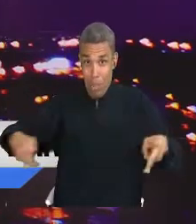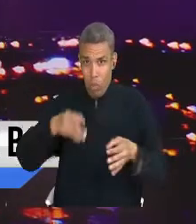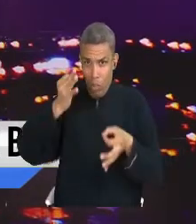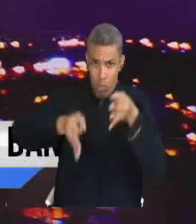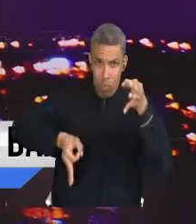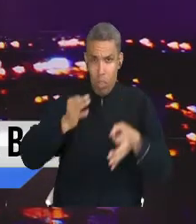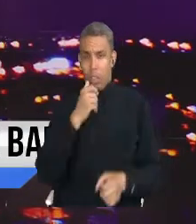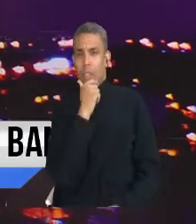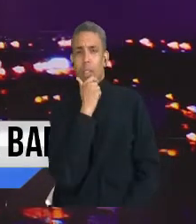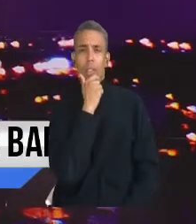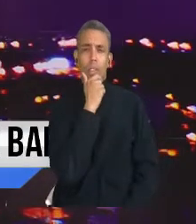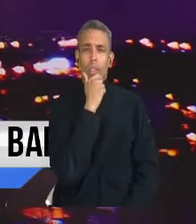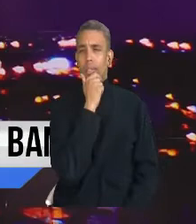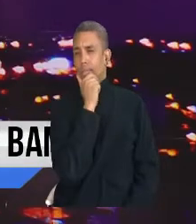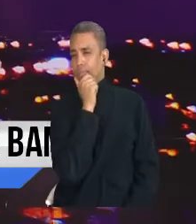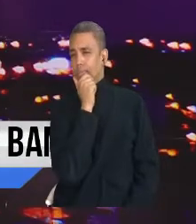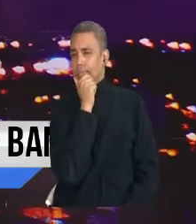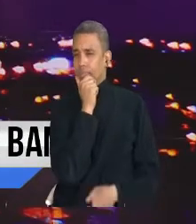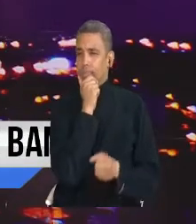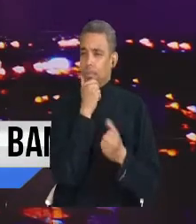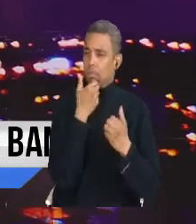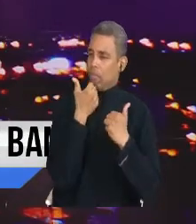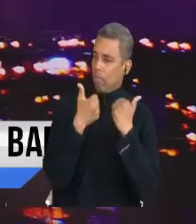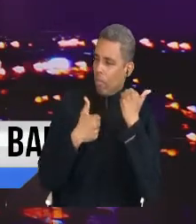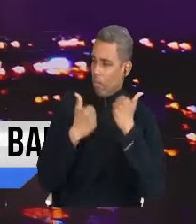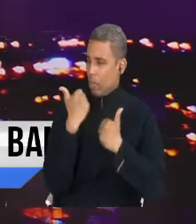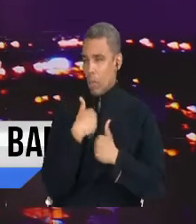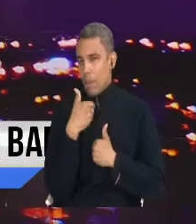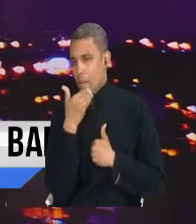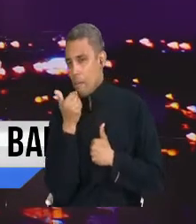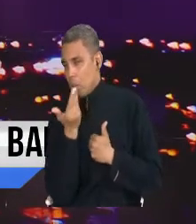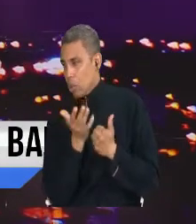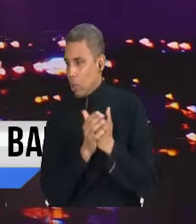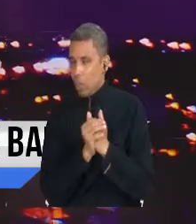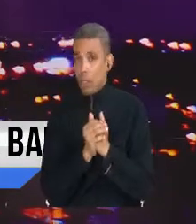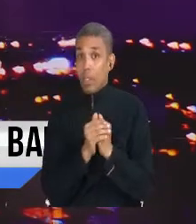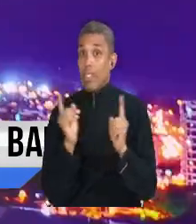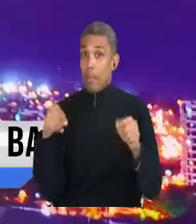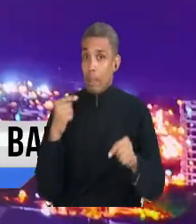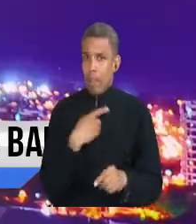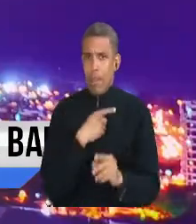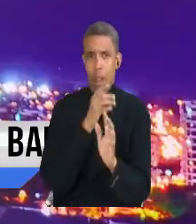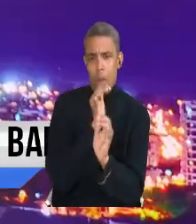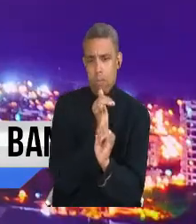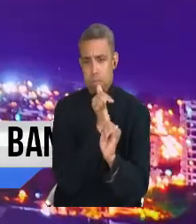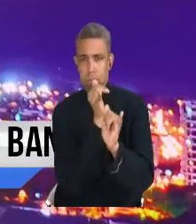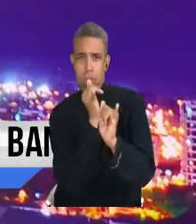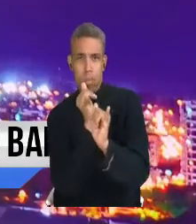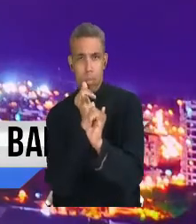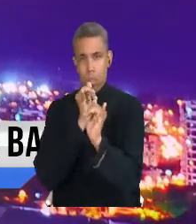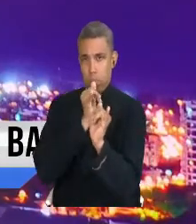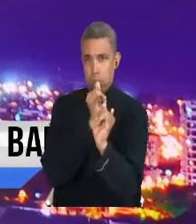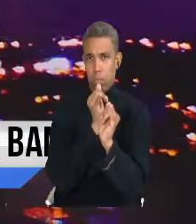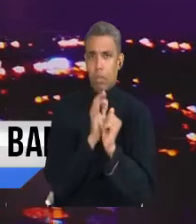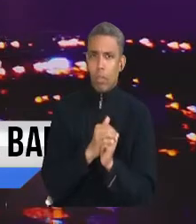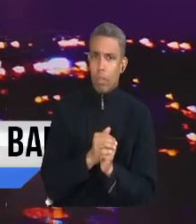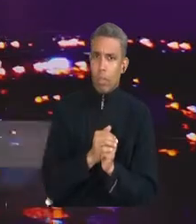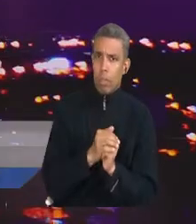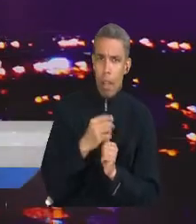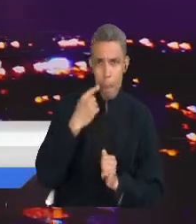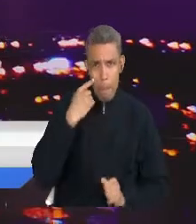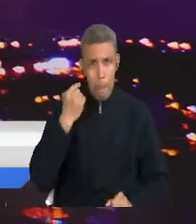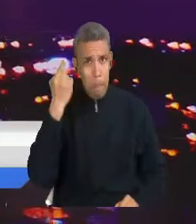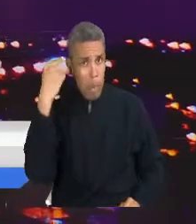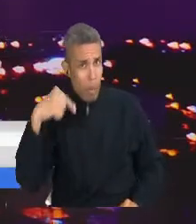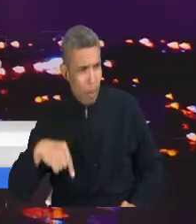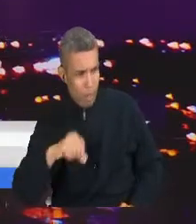de la instrumentación, pues la obra musical va acompañada de la vocalización. ¿Esta es una innovación, la cumbia, o ya el año pasado se dio? Ya tenemos